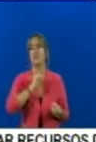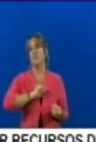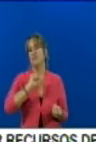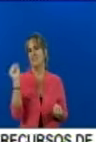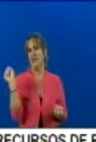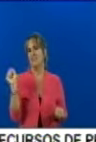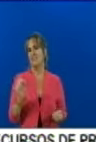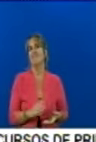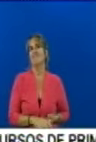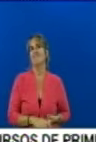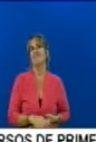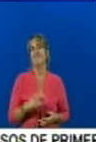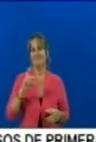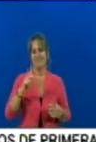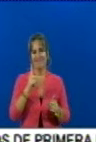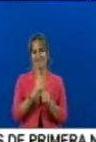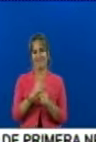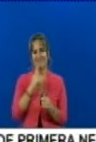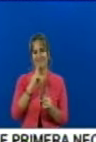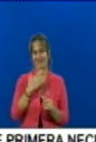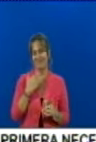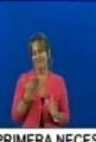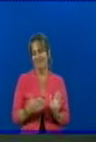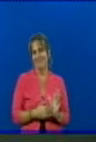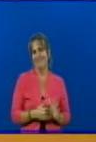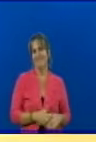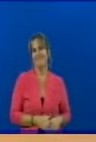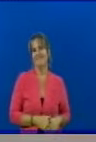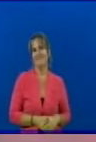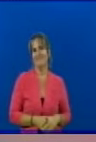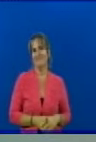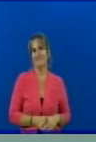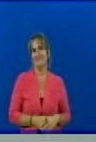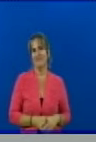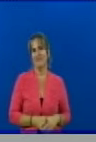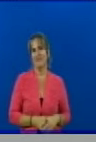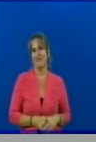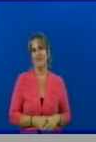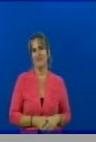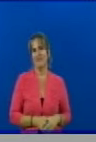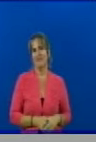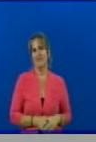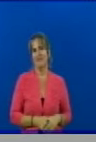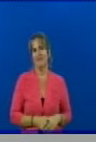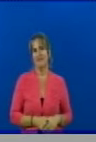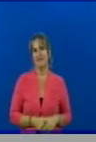Podemos más. Nos volveremos a encontrar. Tengan todos muy buenas tardes. Thank you.